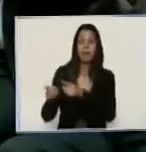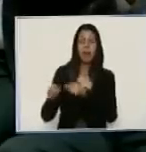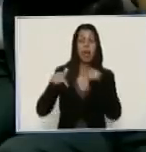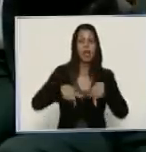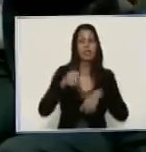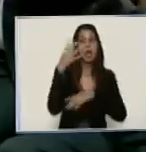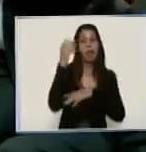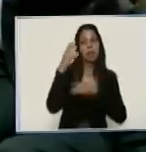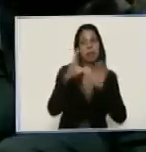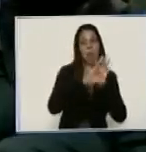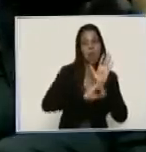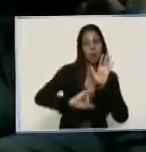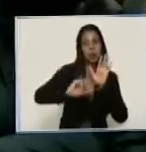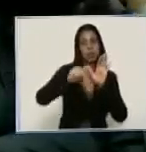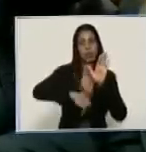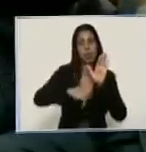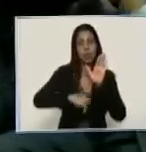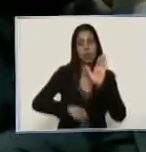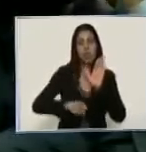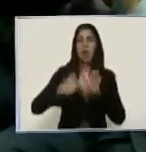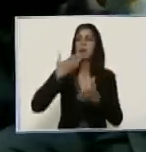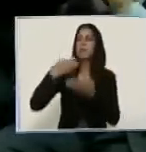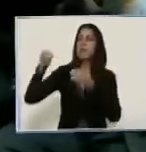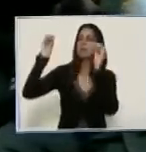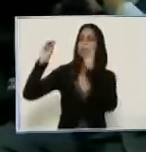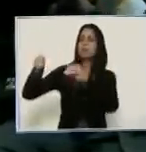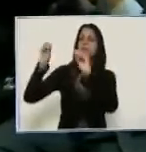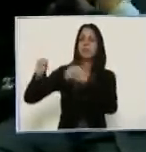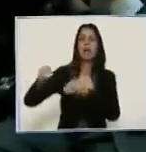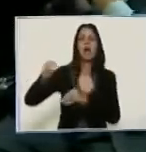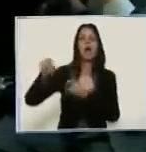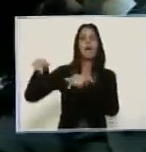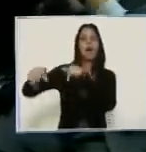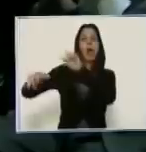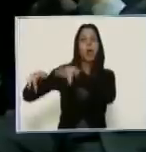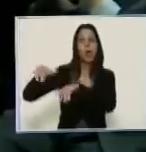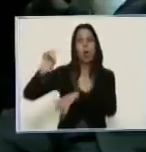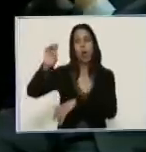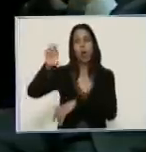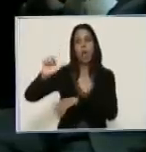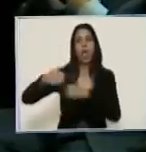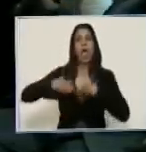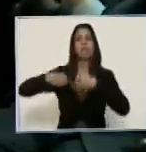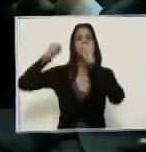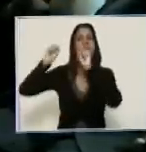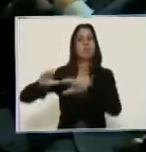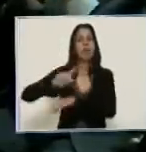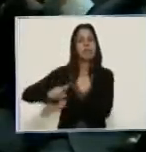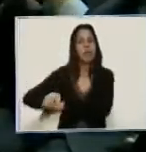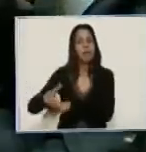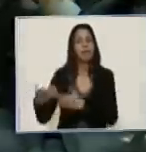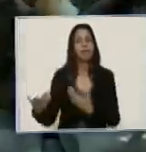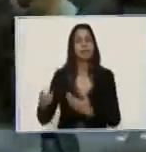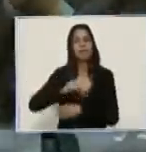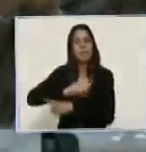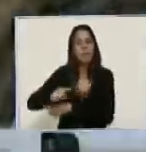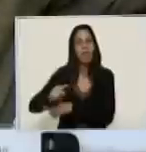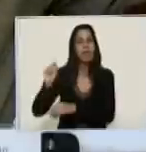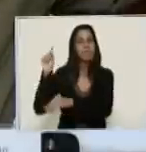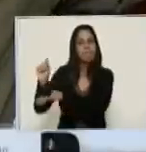Asamblea Nacional Constituyente exige la renuncia de Almagro a esa institución.